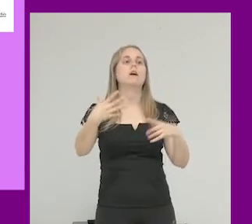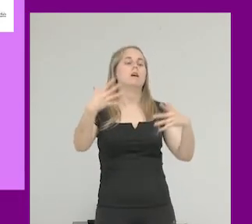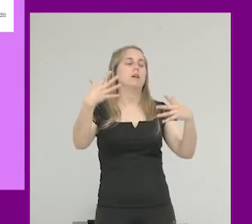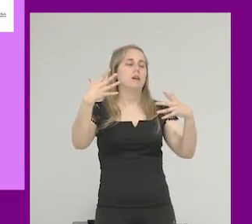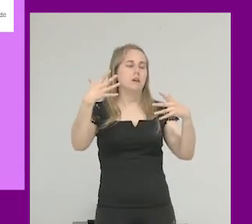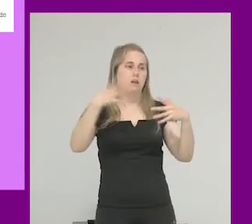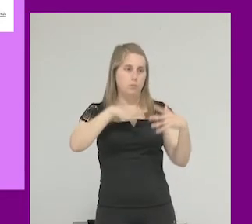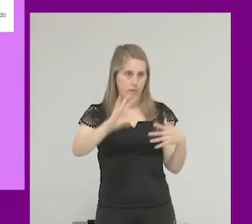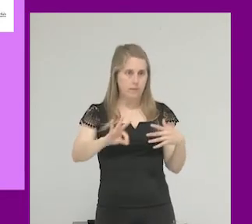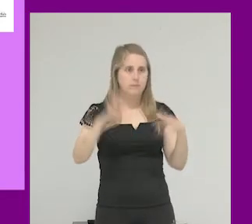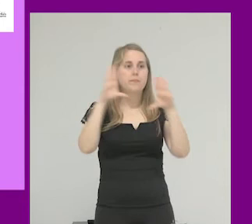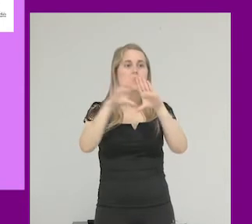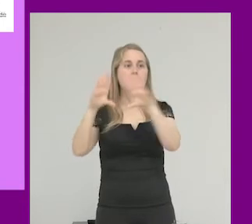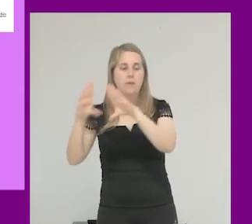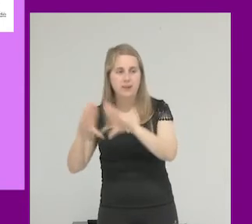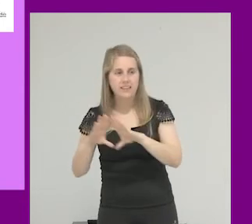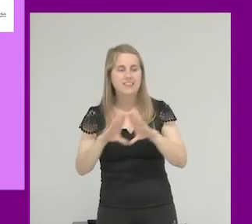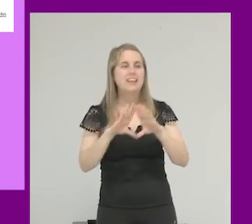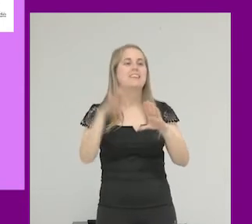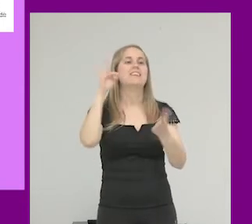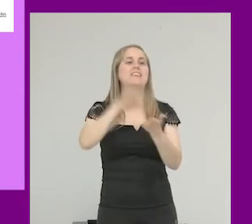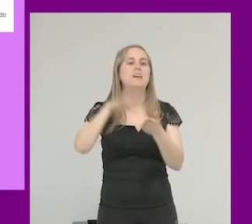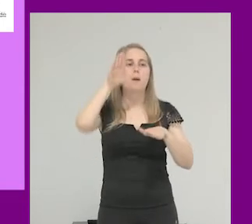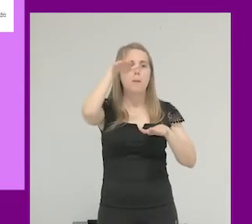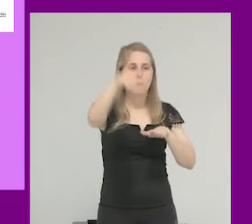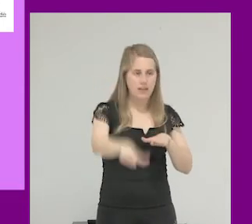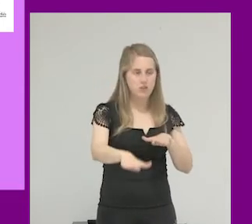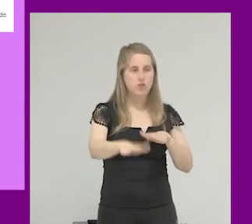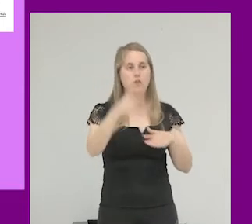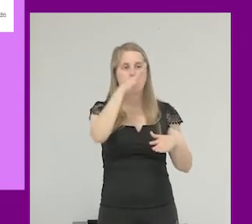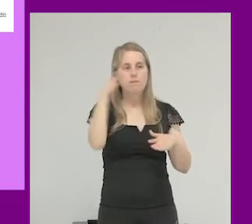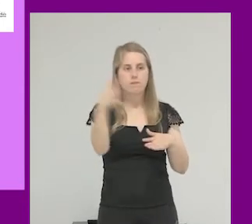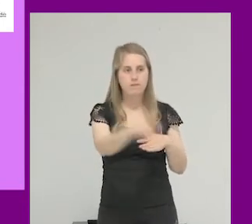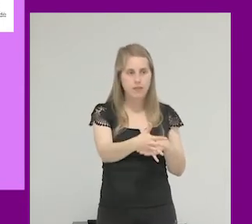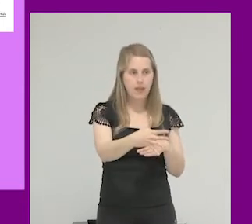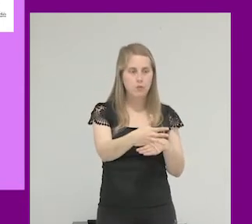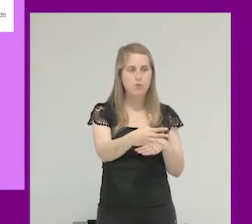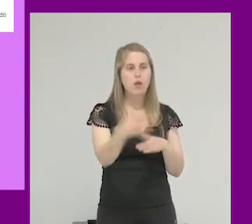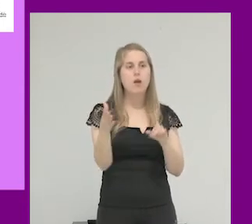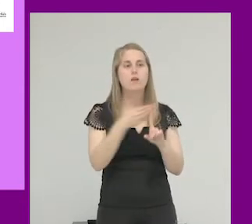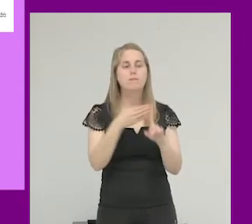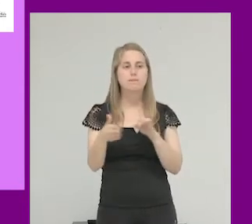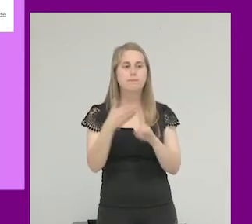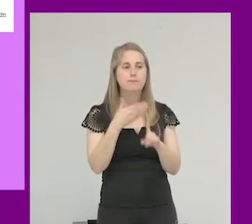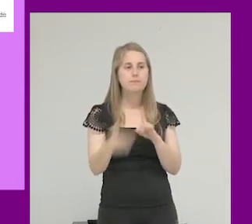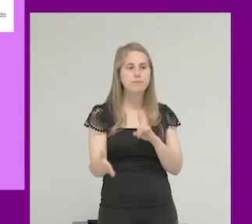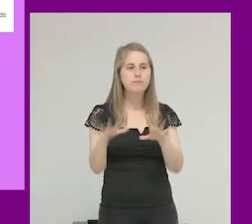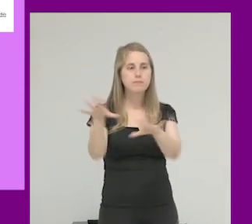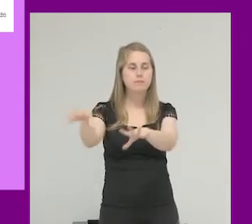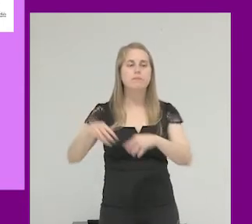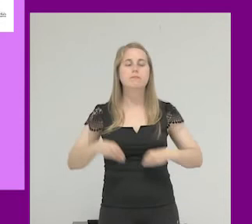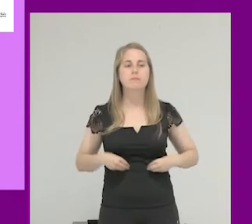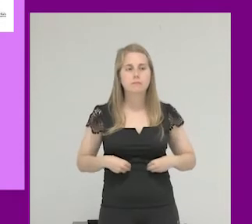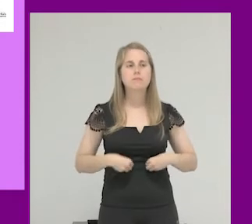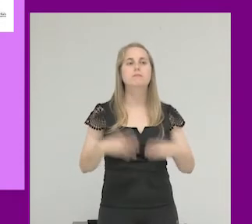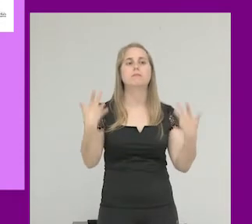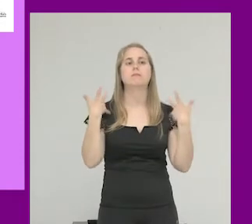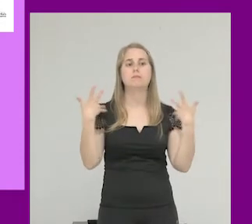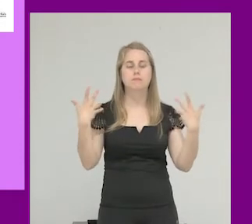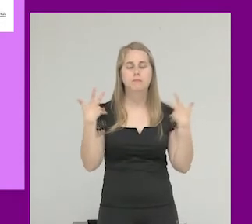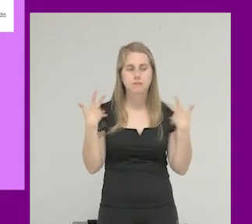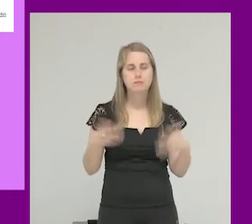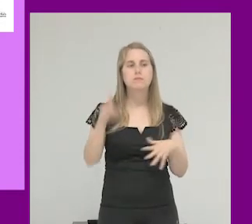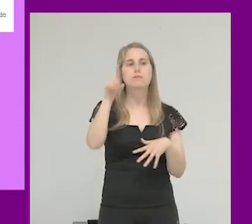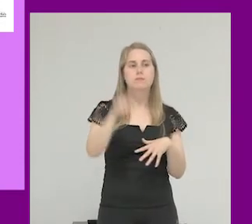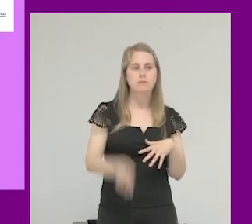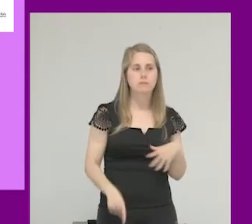un paso más y no solo enfocaron su acción en denunciar las agresiones, acoger y proteger a las víctimas, sino que